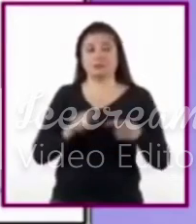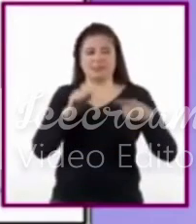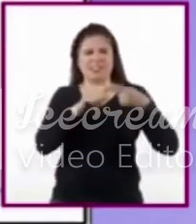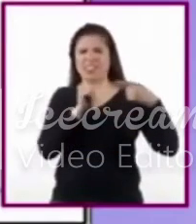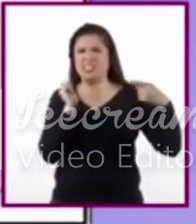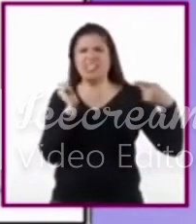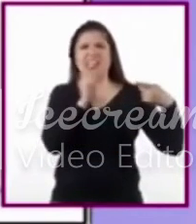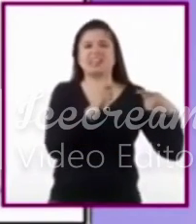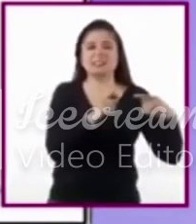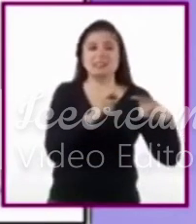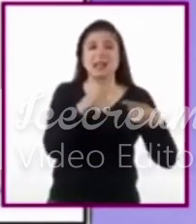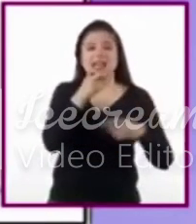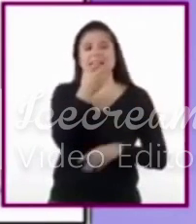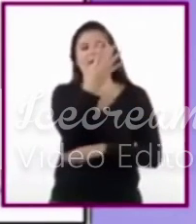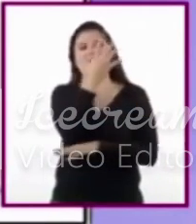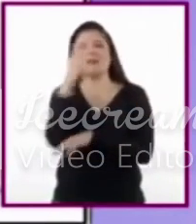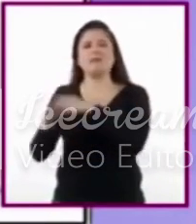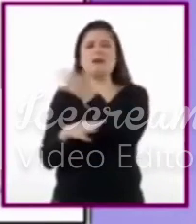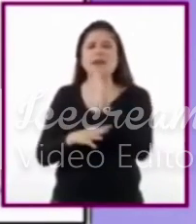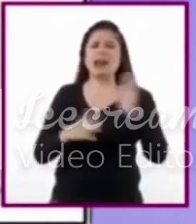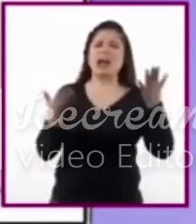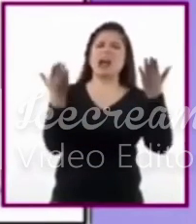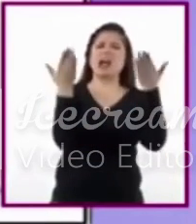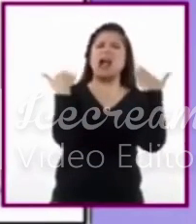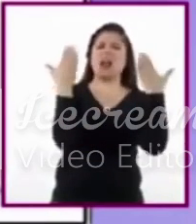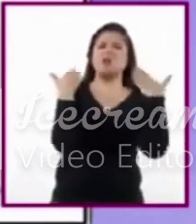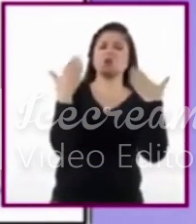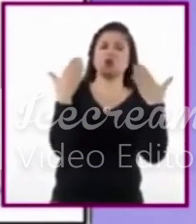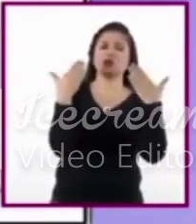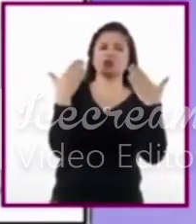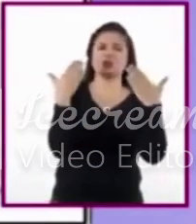Esta es una primavera muy calurosa.